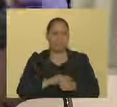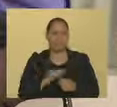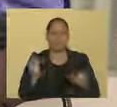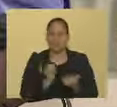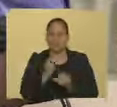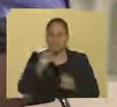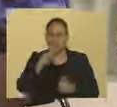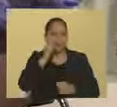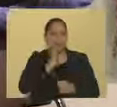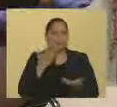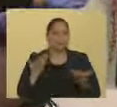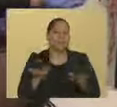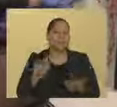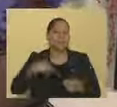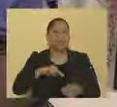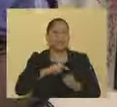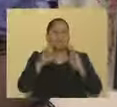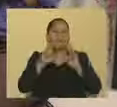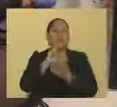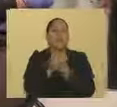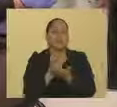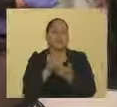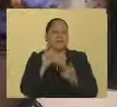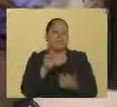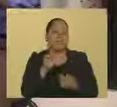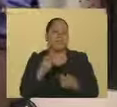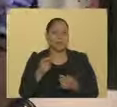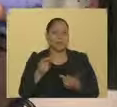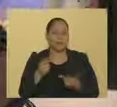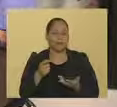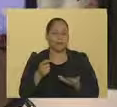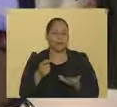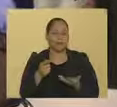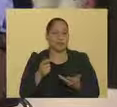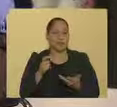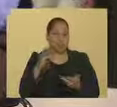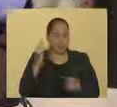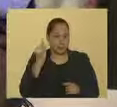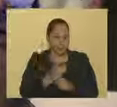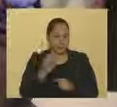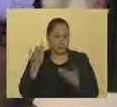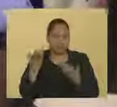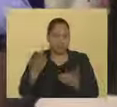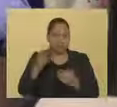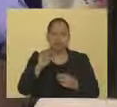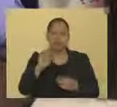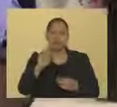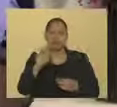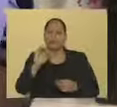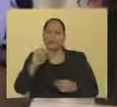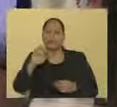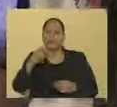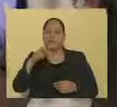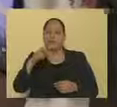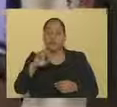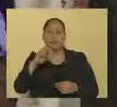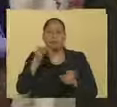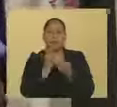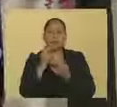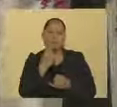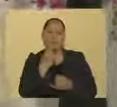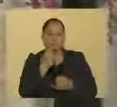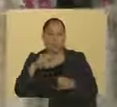siempre. Gracias, Doc. Y bueno, hablando de programas en relación a todo esto, hay uno que se llama Protege y Úsalo. El gobierno de la